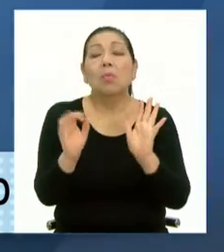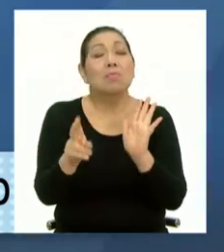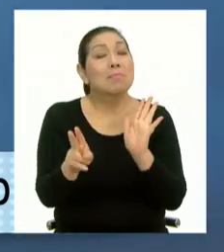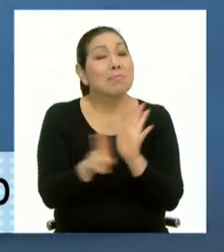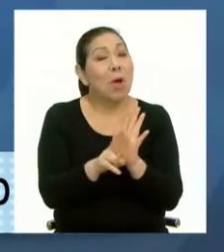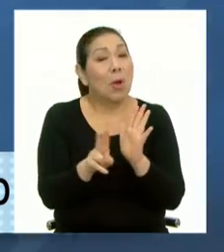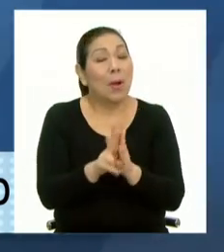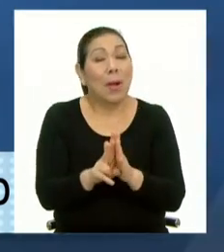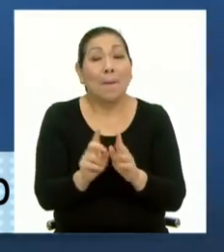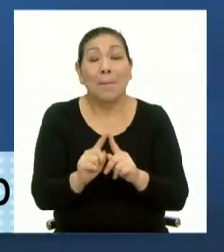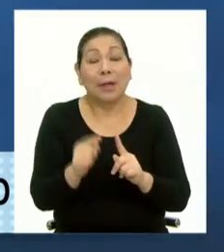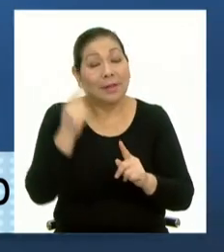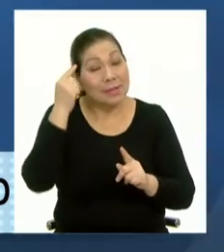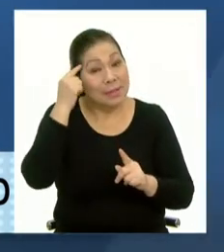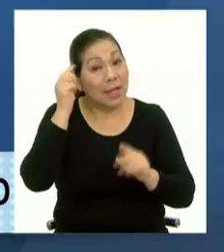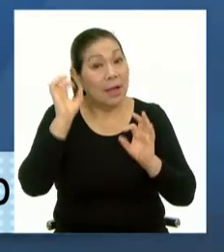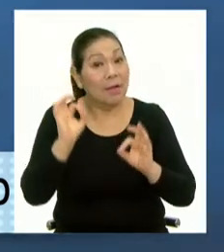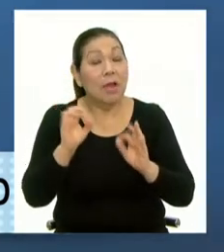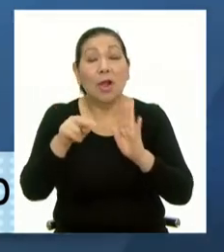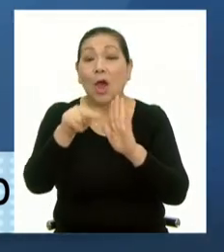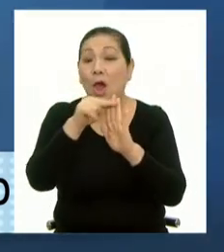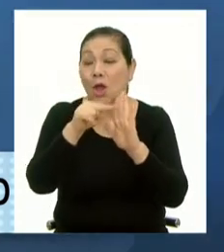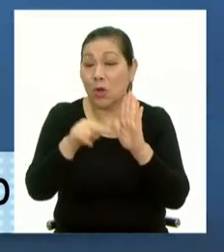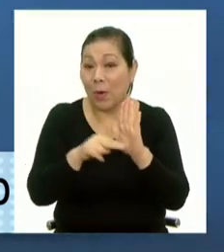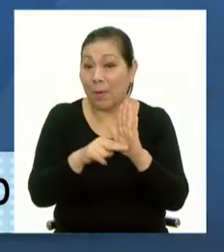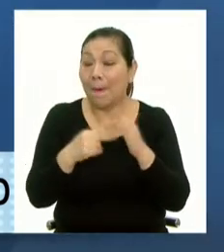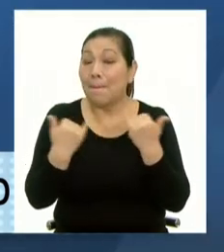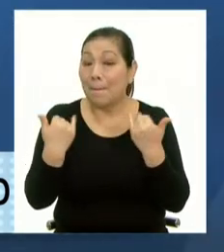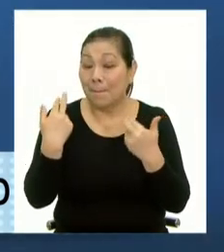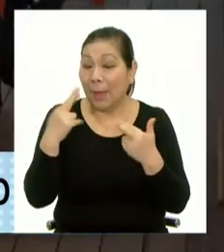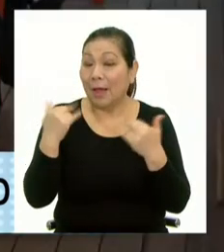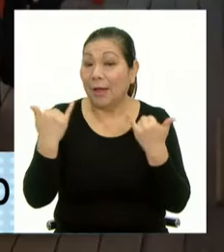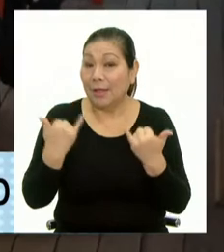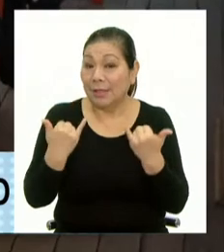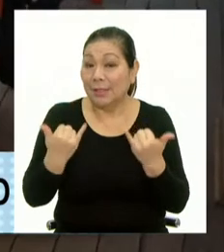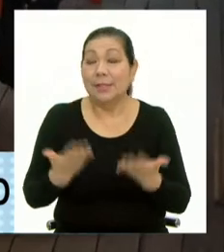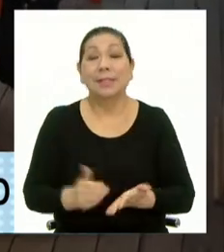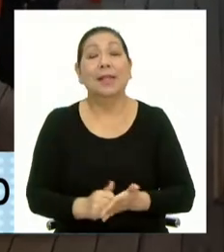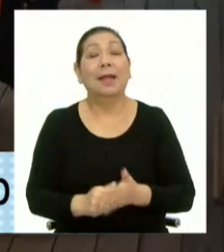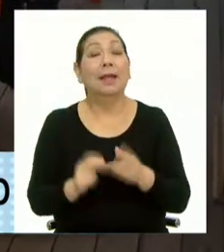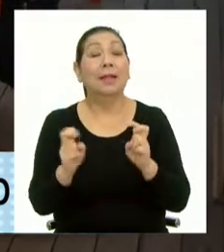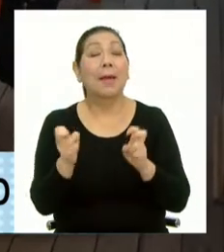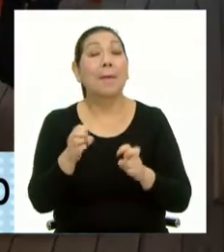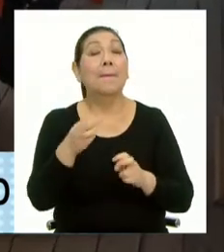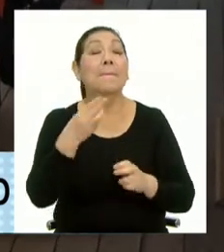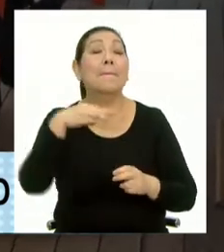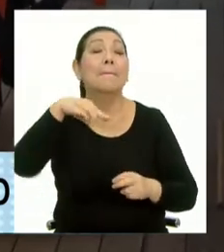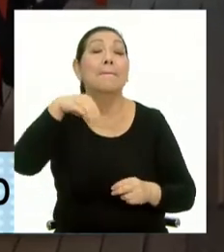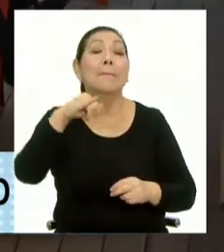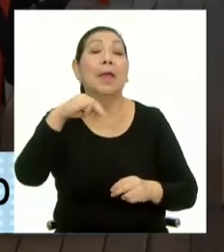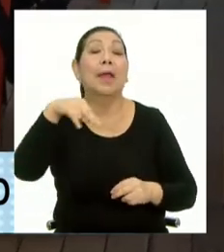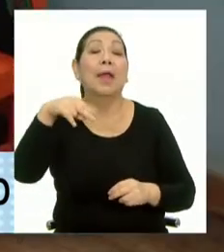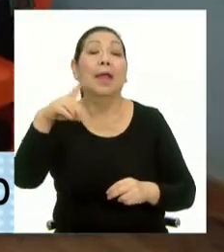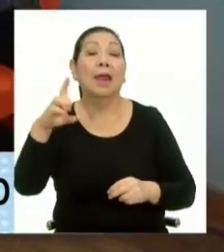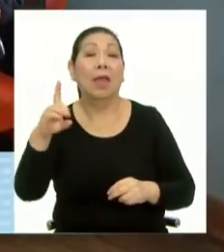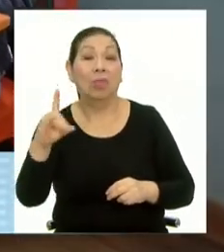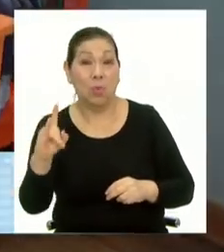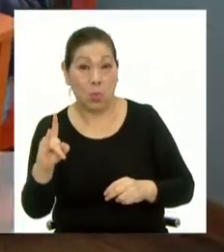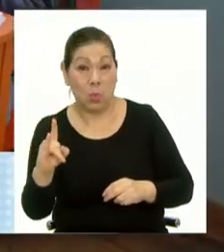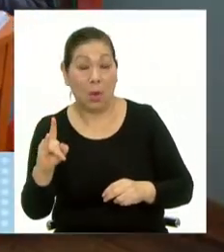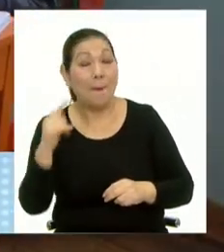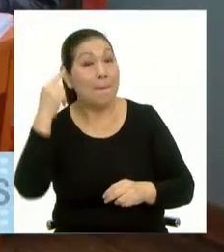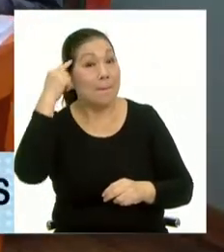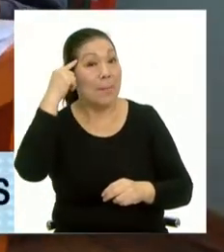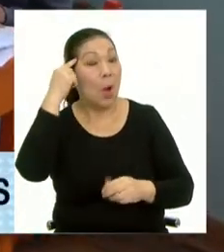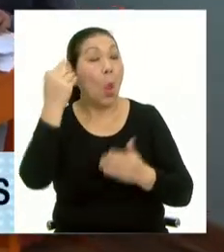voluntaria. Hay que tener en cuenta que ya la normativa para este proceso está dada. El titular del MINEDU indicó que es necesario